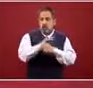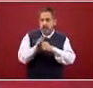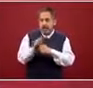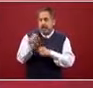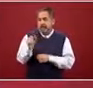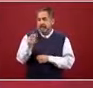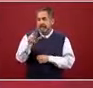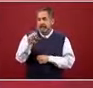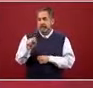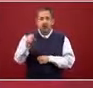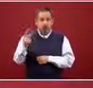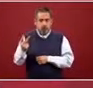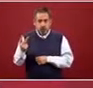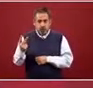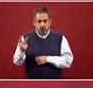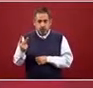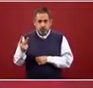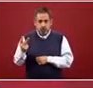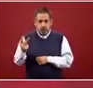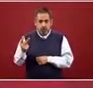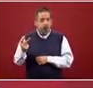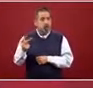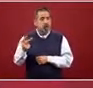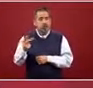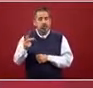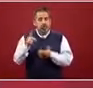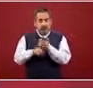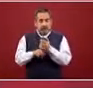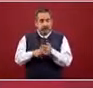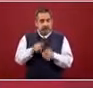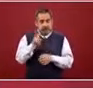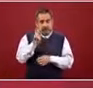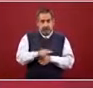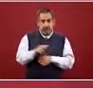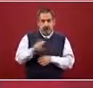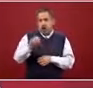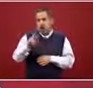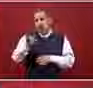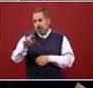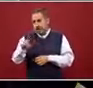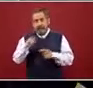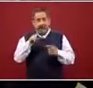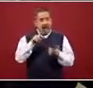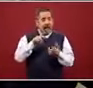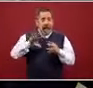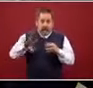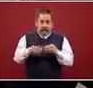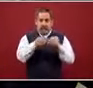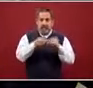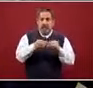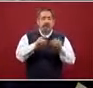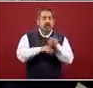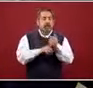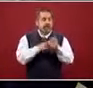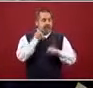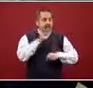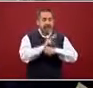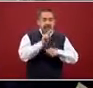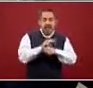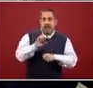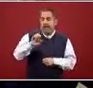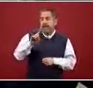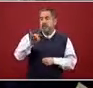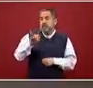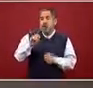SARS-2 o SARS-CoV-2, que es el virus causante de COVID, lo incorporamos al sistema de vigilancia epidemiológica